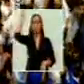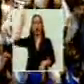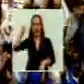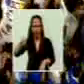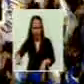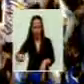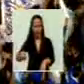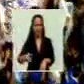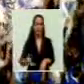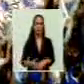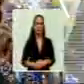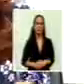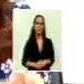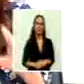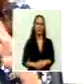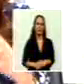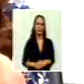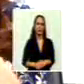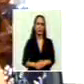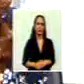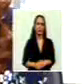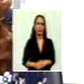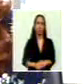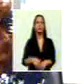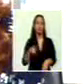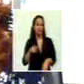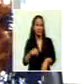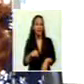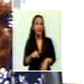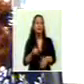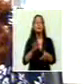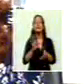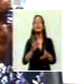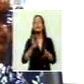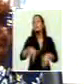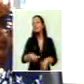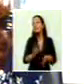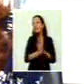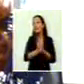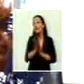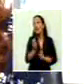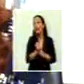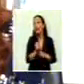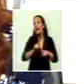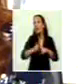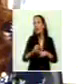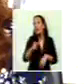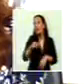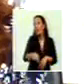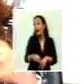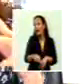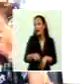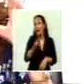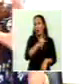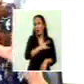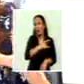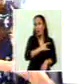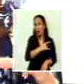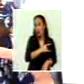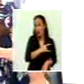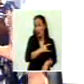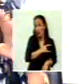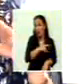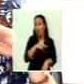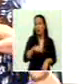Si a esta política universitaria, que tiene que ver